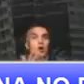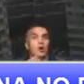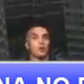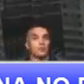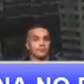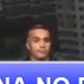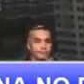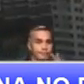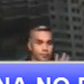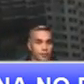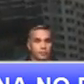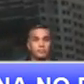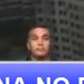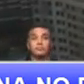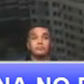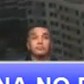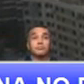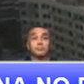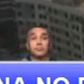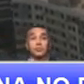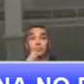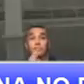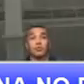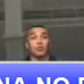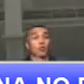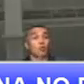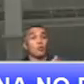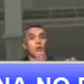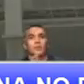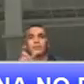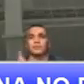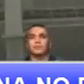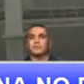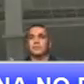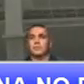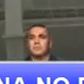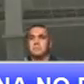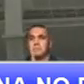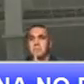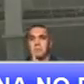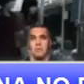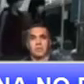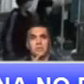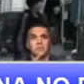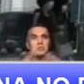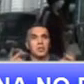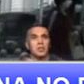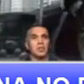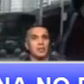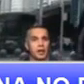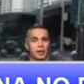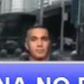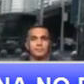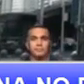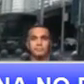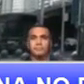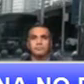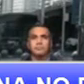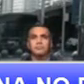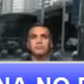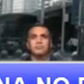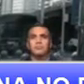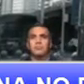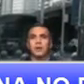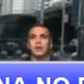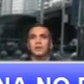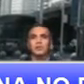Wuhan, donde en lugar de advertir al resto del mundo, Pekín silenció y reprimió a quienes encendieron luces de alerta, revelando lo que ocurría con